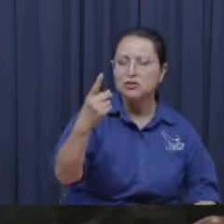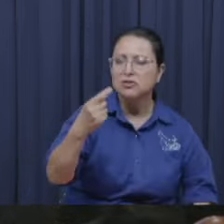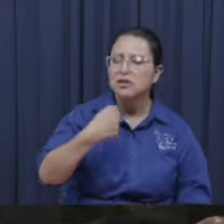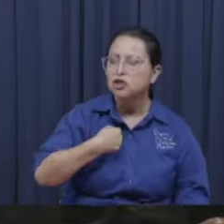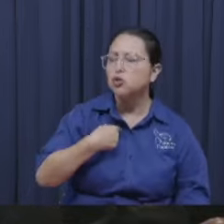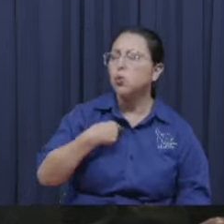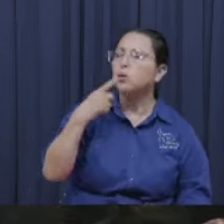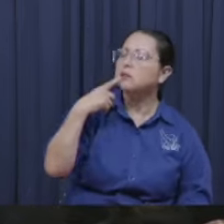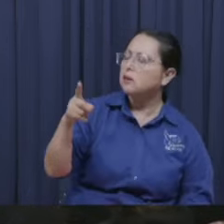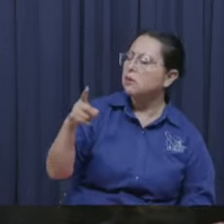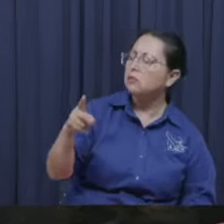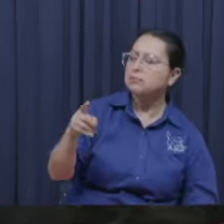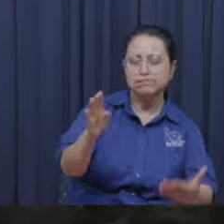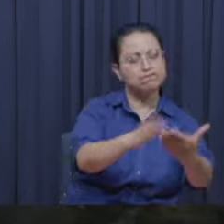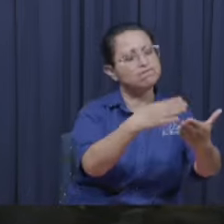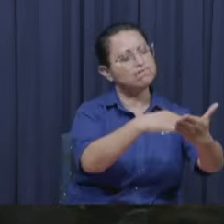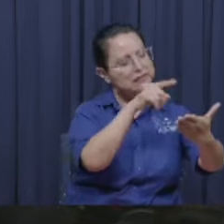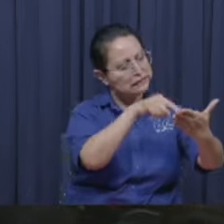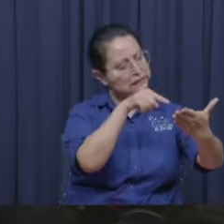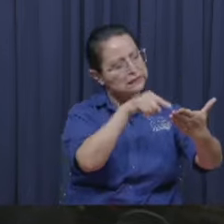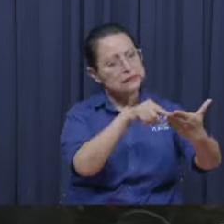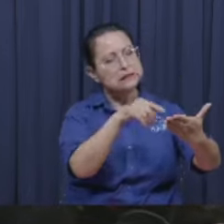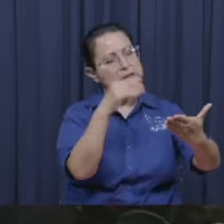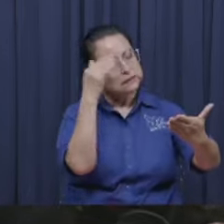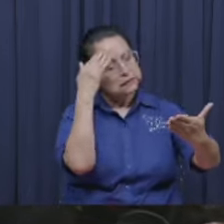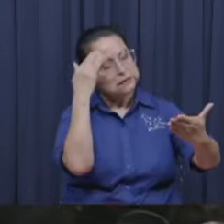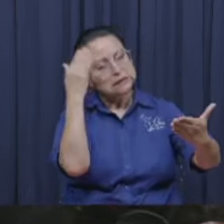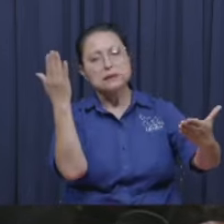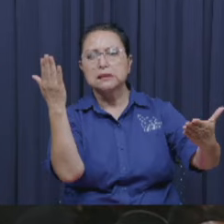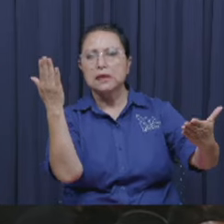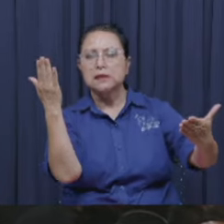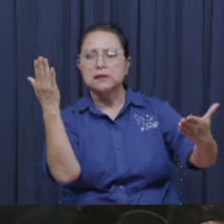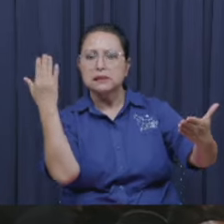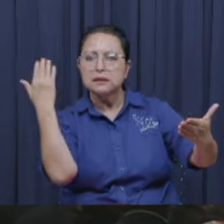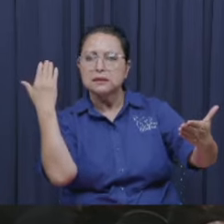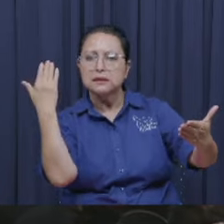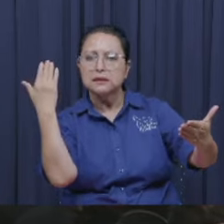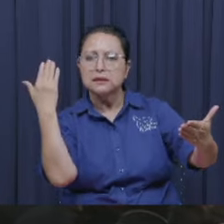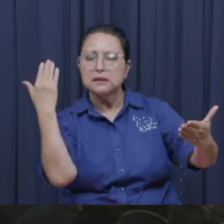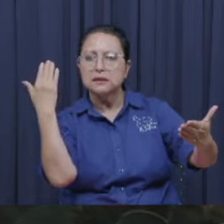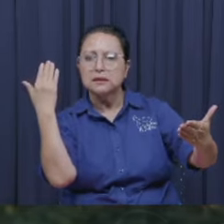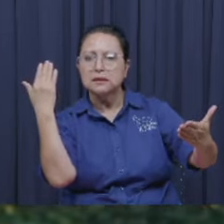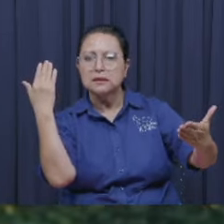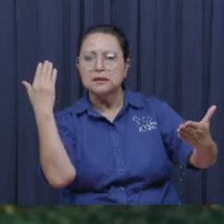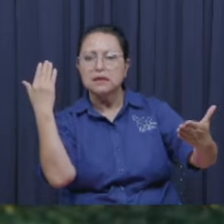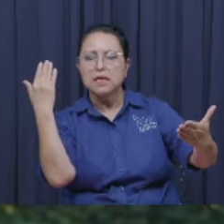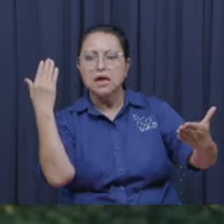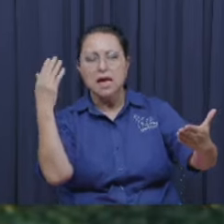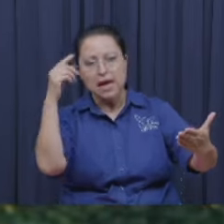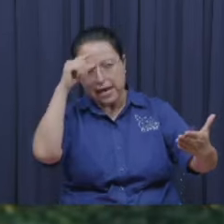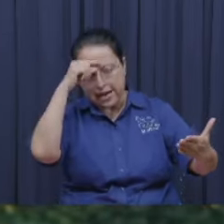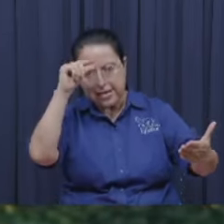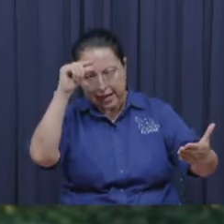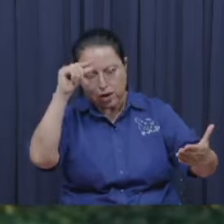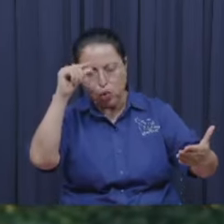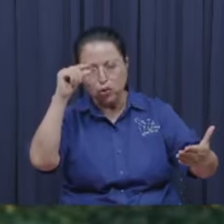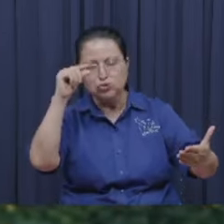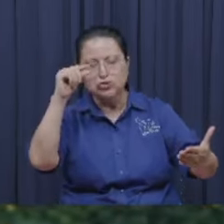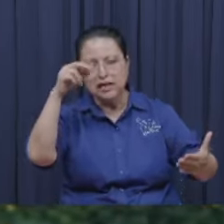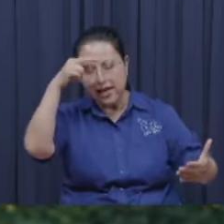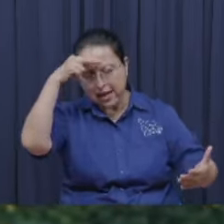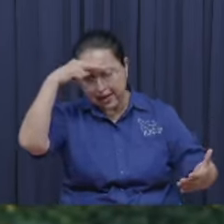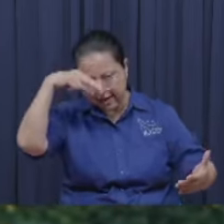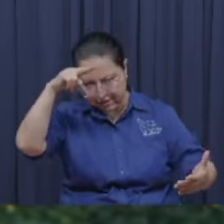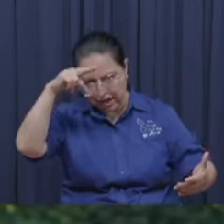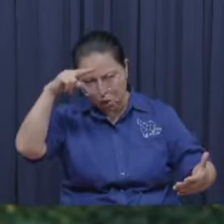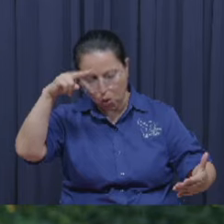digo, pero esto es lo que dice. Y esto lo sabían los que nos antecedieron en griego, los que nos antecedieron en hebreo, los que nos antecedieron